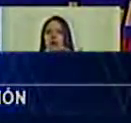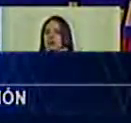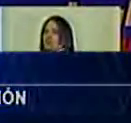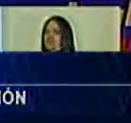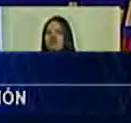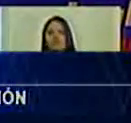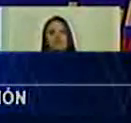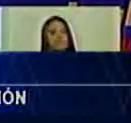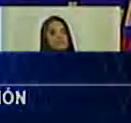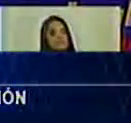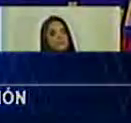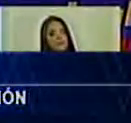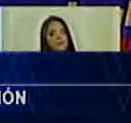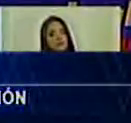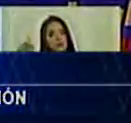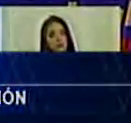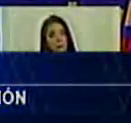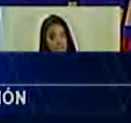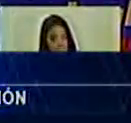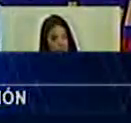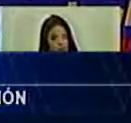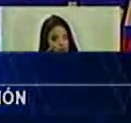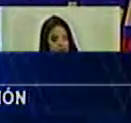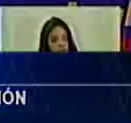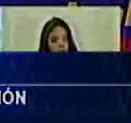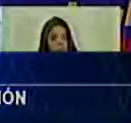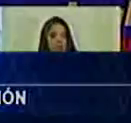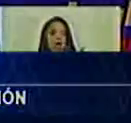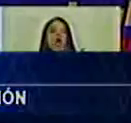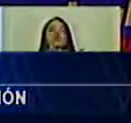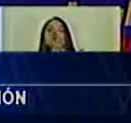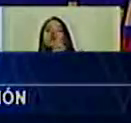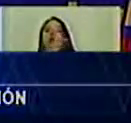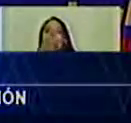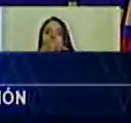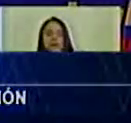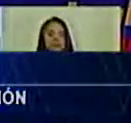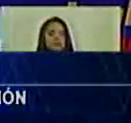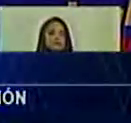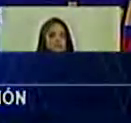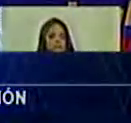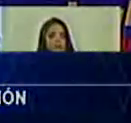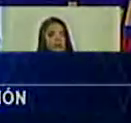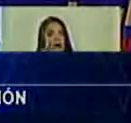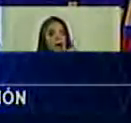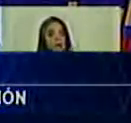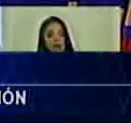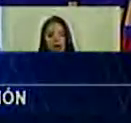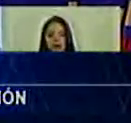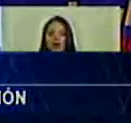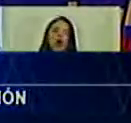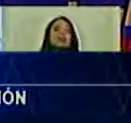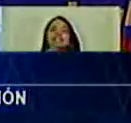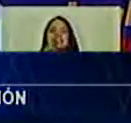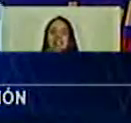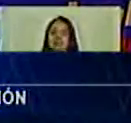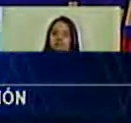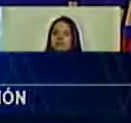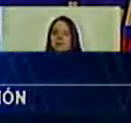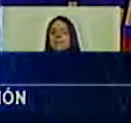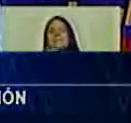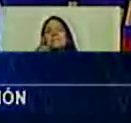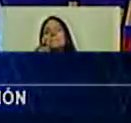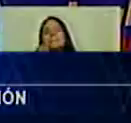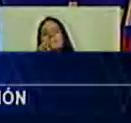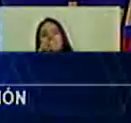las elecciones municipales. Pero si usted revisa los nombres de los candidatos de COPEI, del MAS, algunos